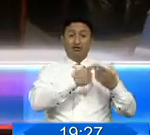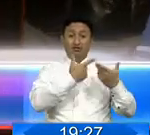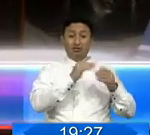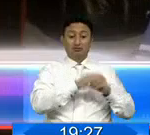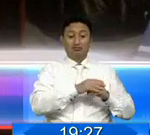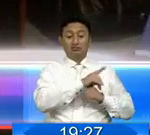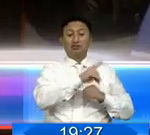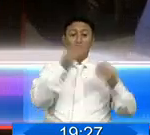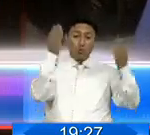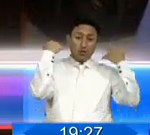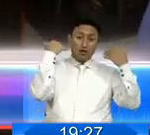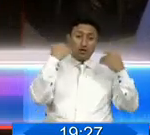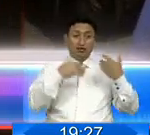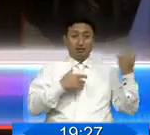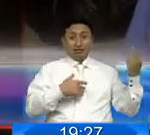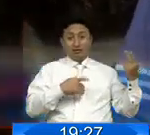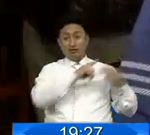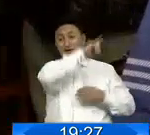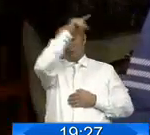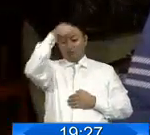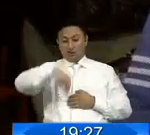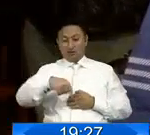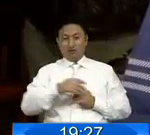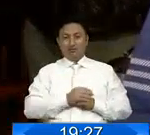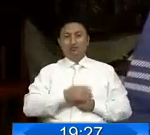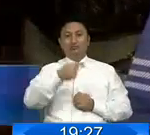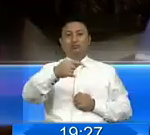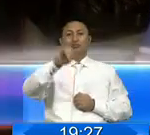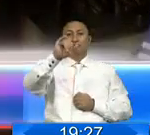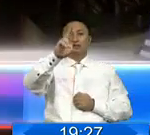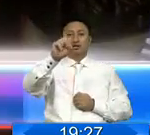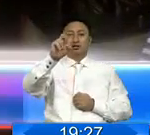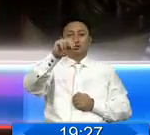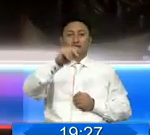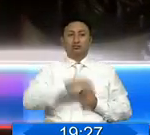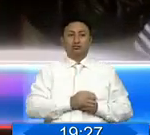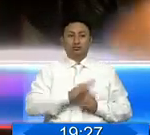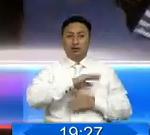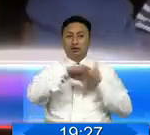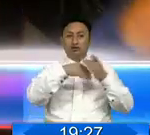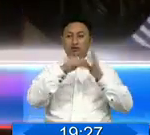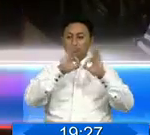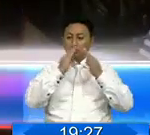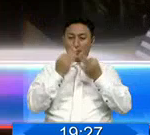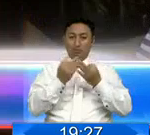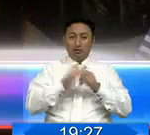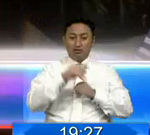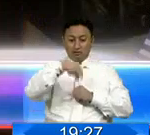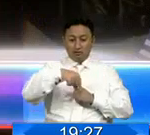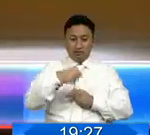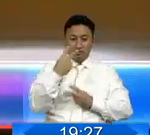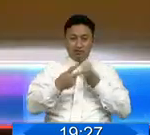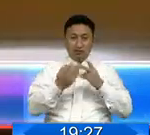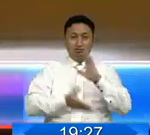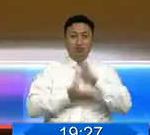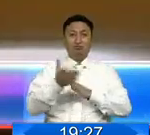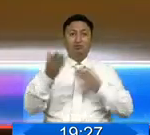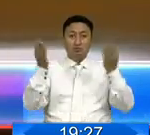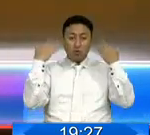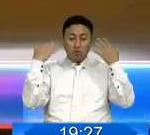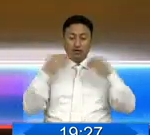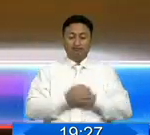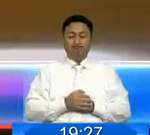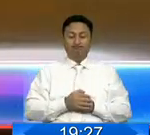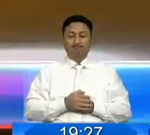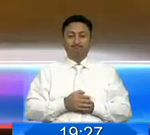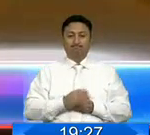a Guayaquil, de ahí le mandaron a Girón a que nos recogiera. Todos somos familia que estamos viajando a Guayaquil. Agentes de tránsito